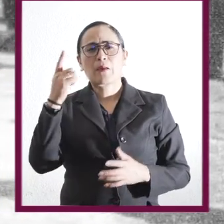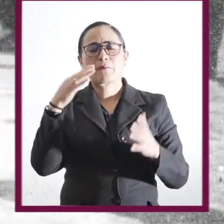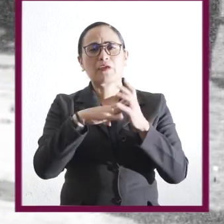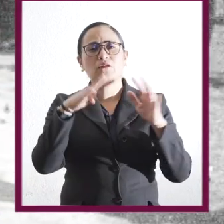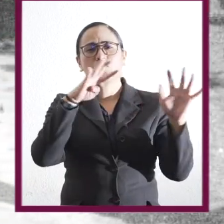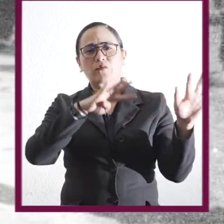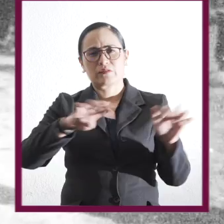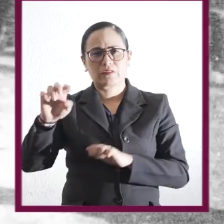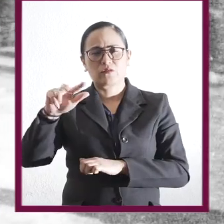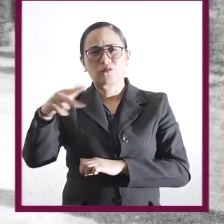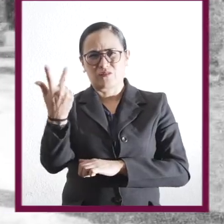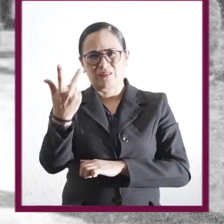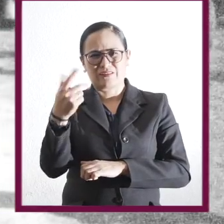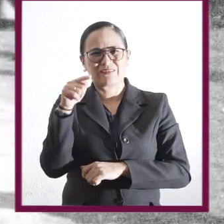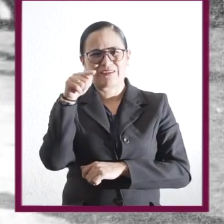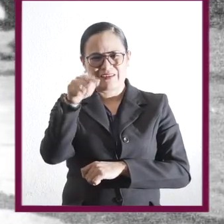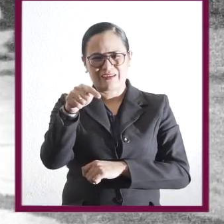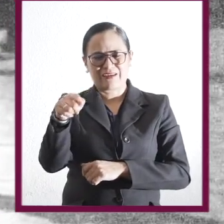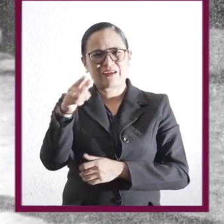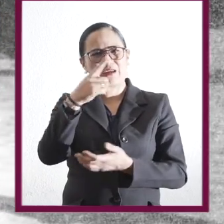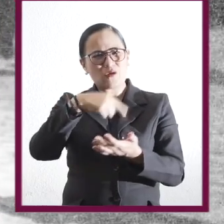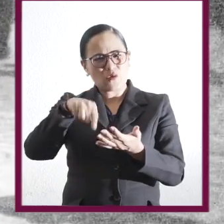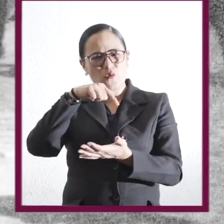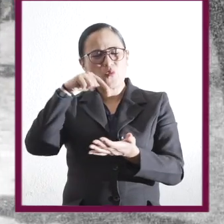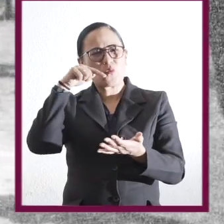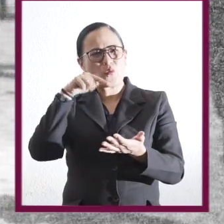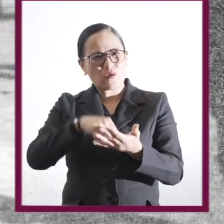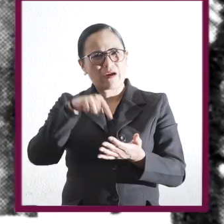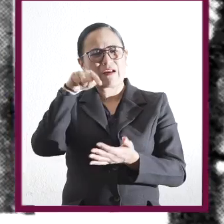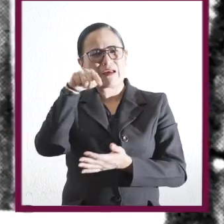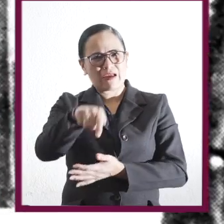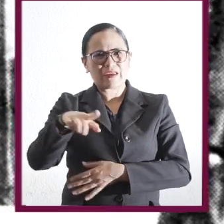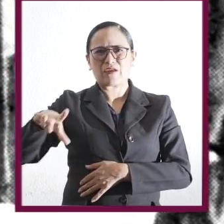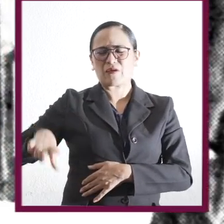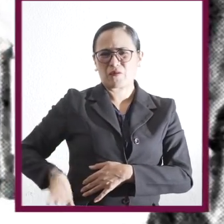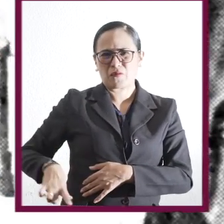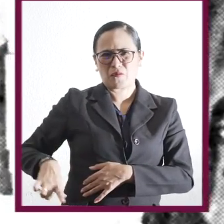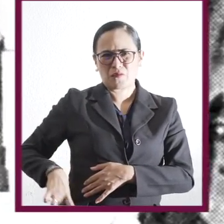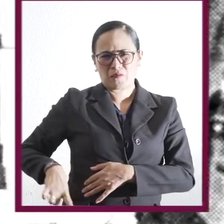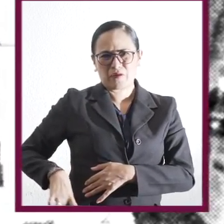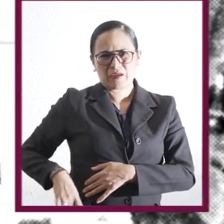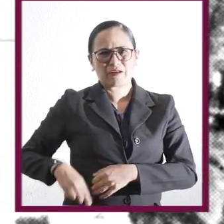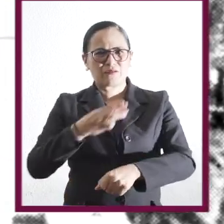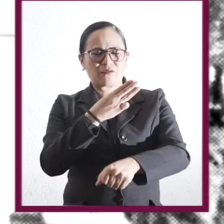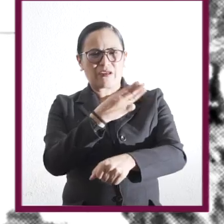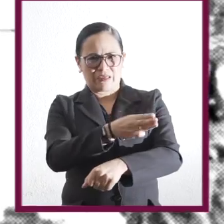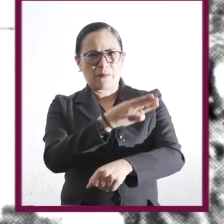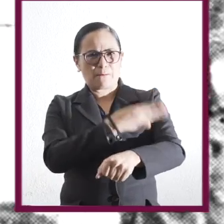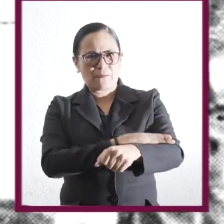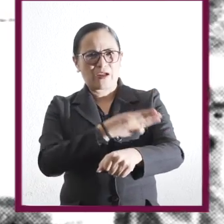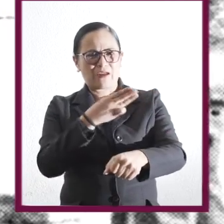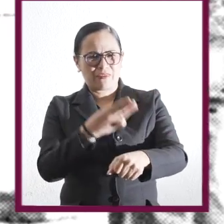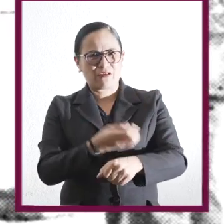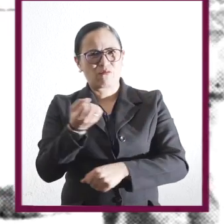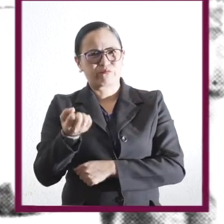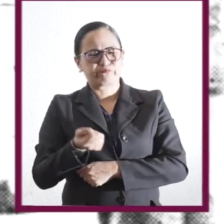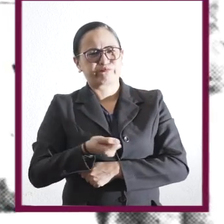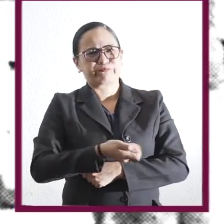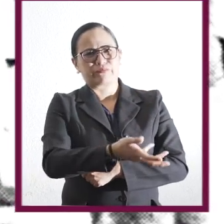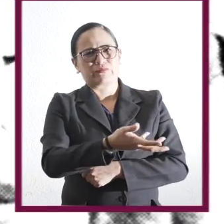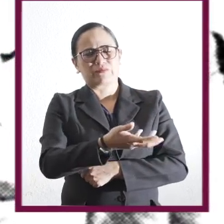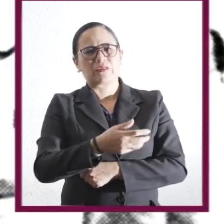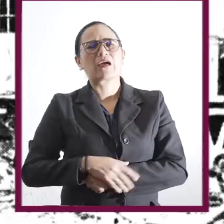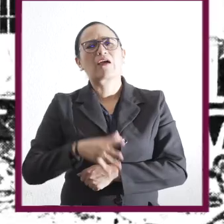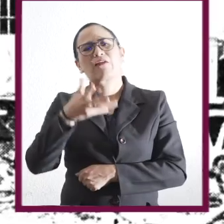Para 1913, este fue el epicentro de la revuelta que derrocó al gobierno de Francisco I. Madero, conocida como la